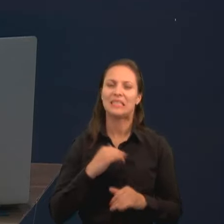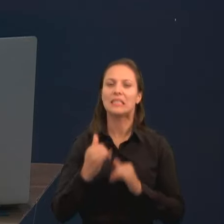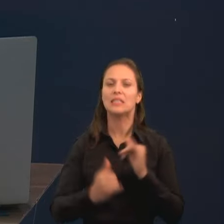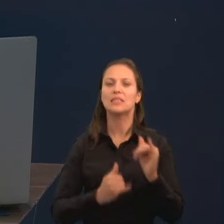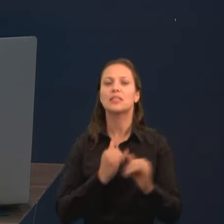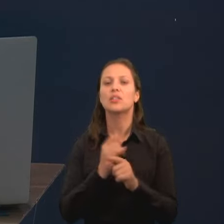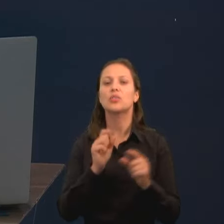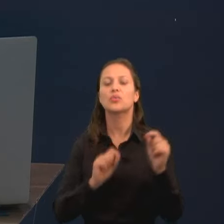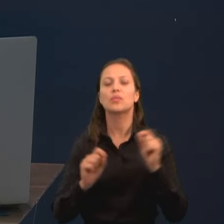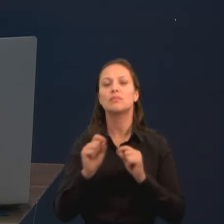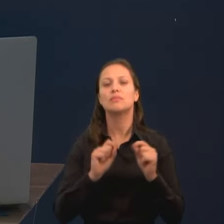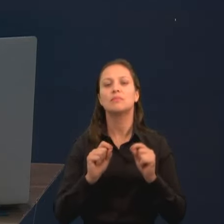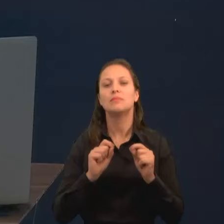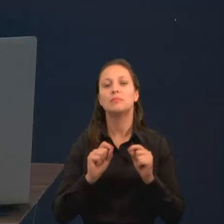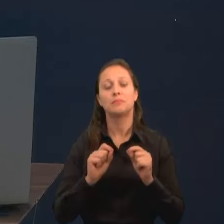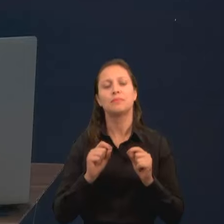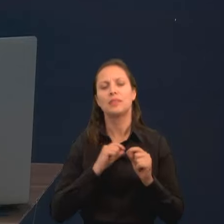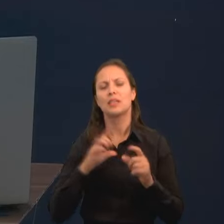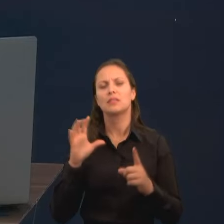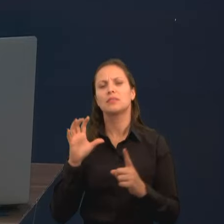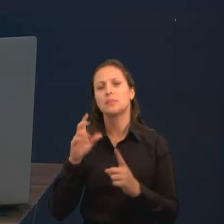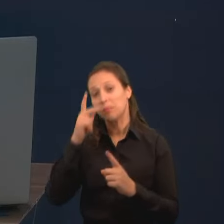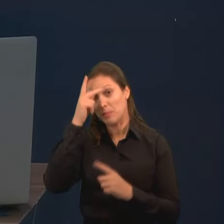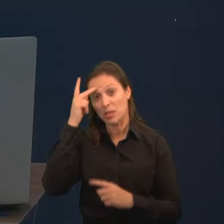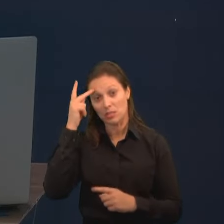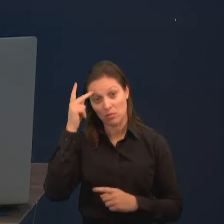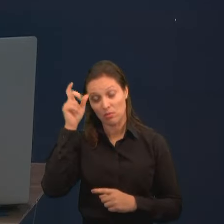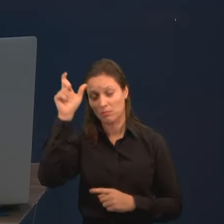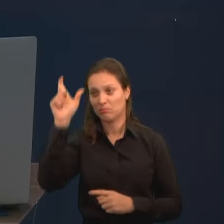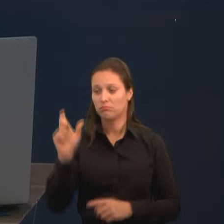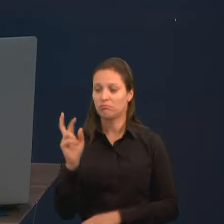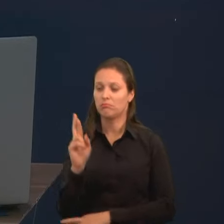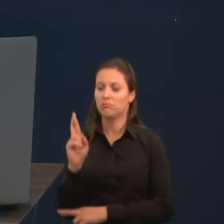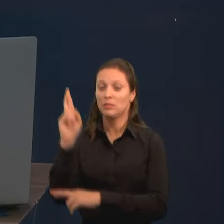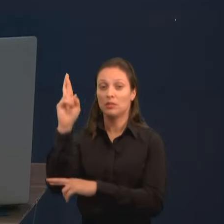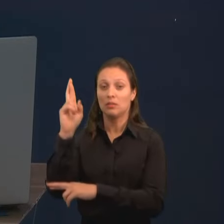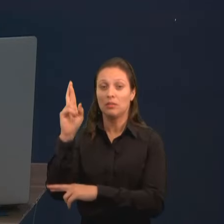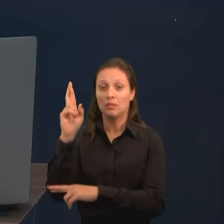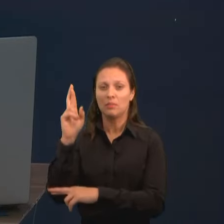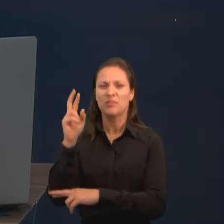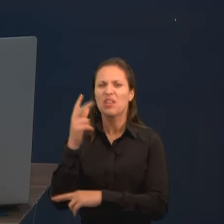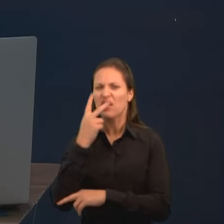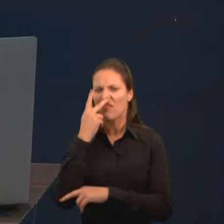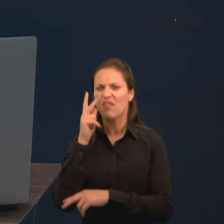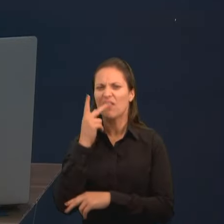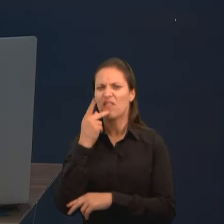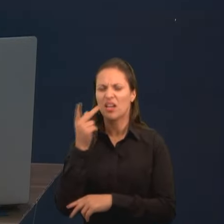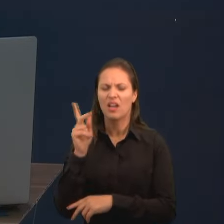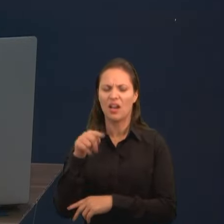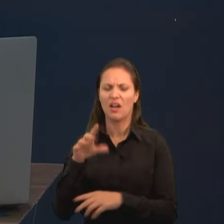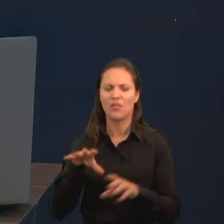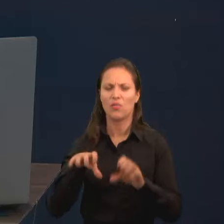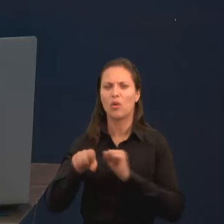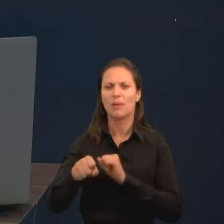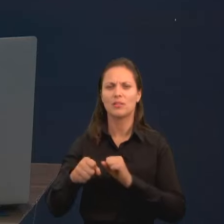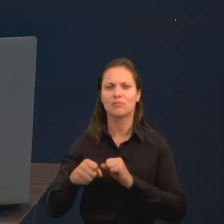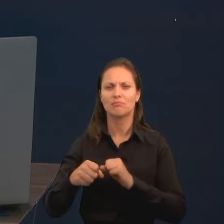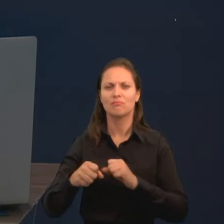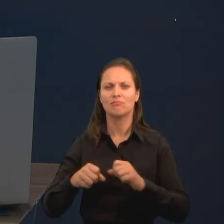suerte, pero hoy en las redes sociales, grandes influenciadores que se colocan en la posición